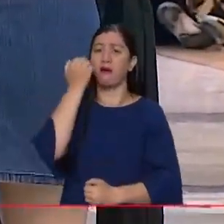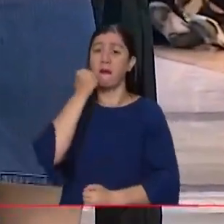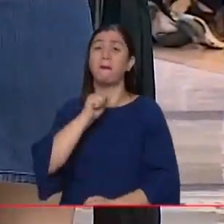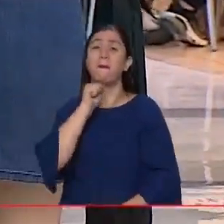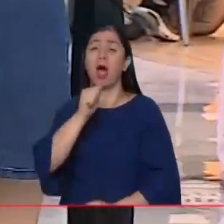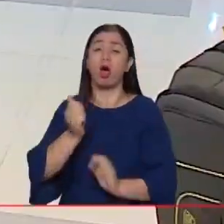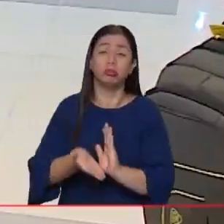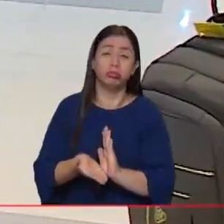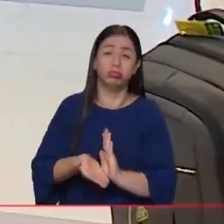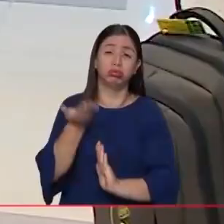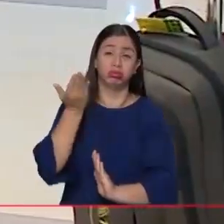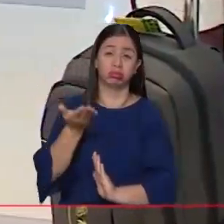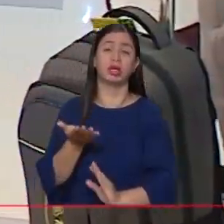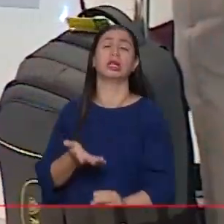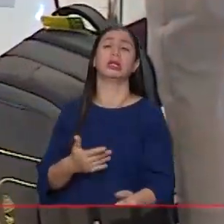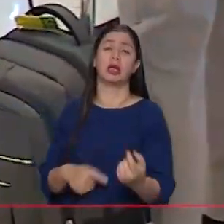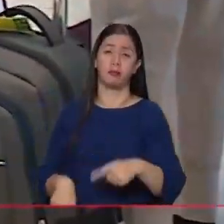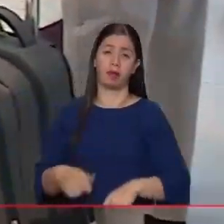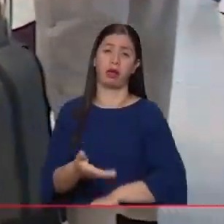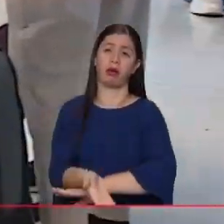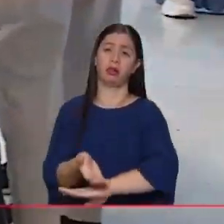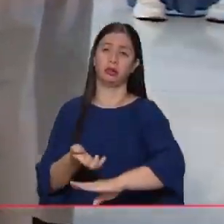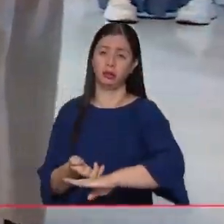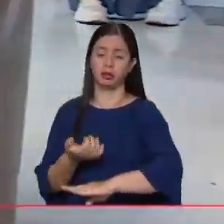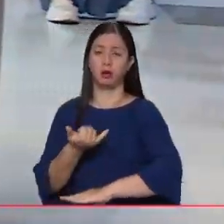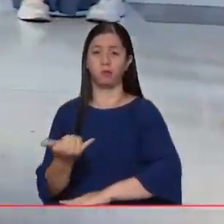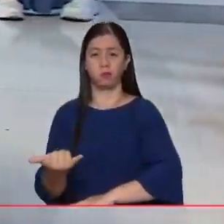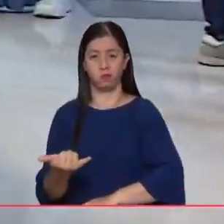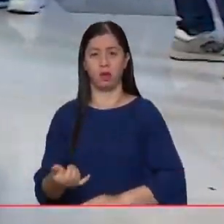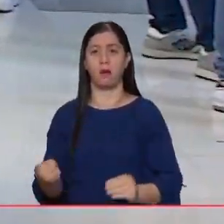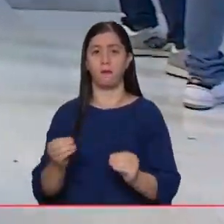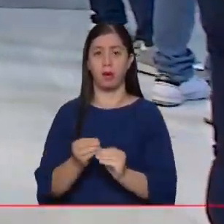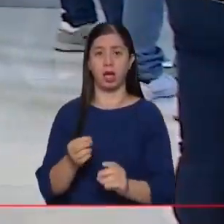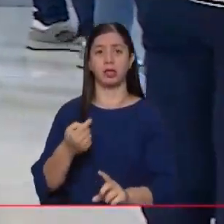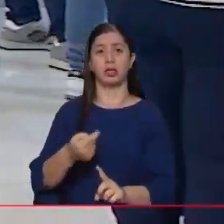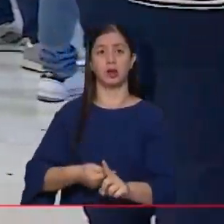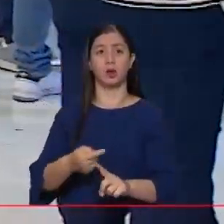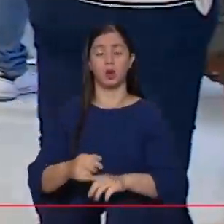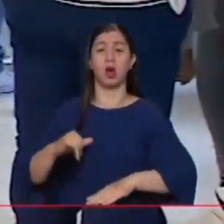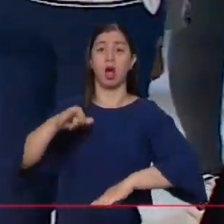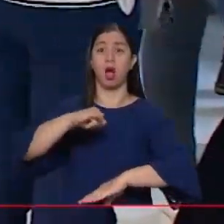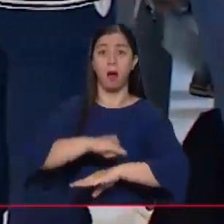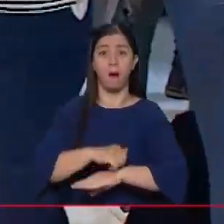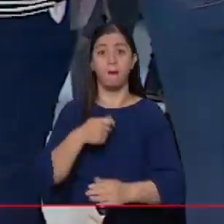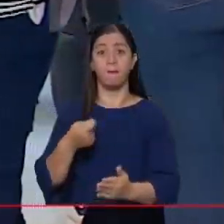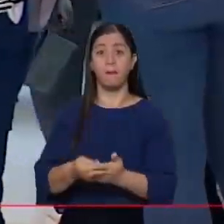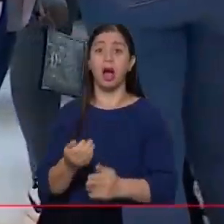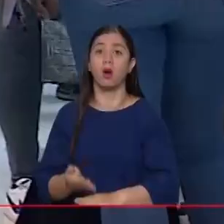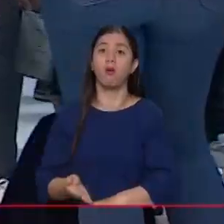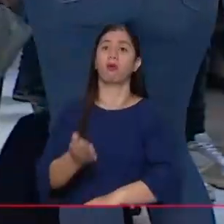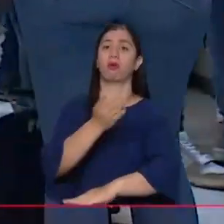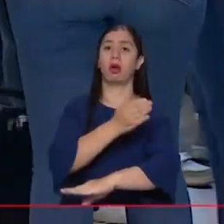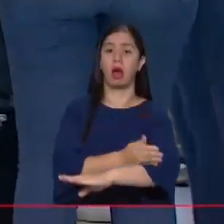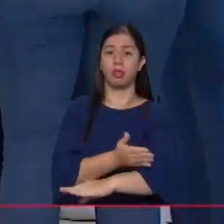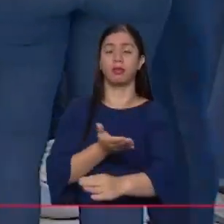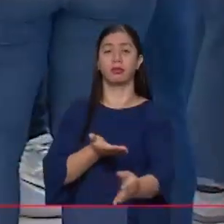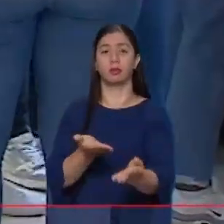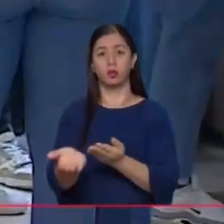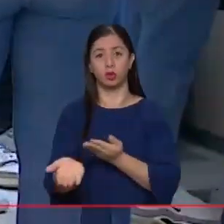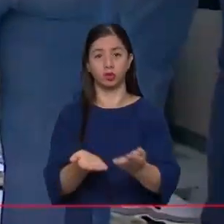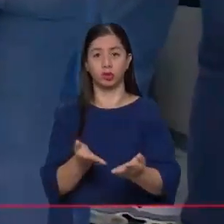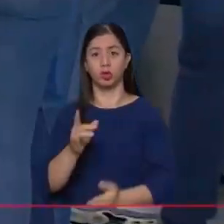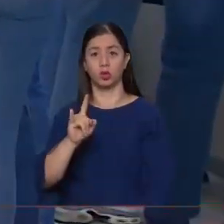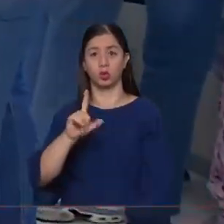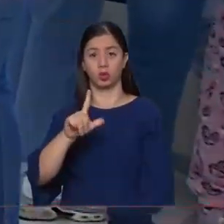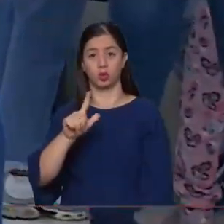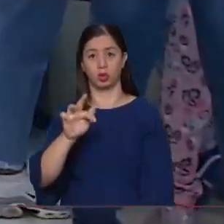aumento en las tasas de cambio, se le suma la exigencia de proveedores y arrendadores de aeronaves que pedían pagos adelantados por sus servicios a